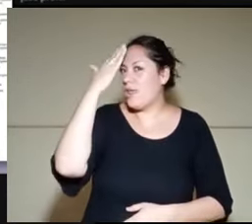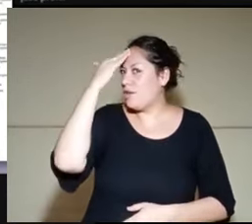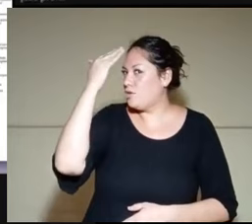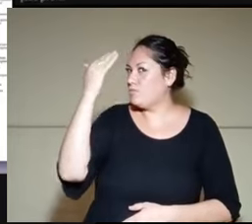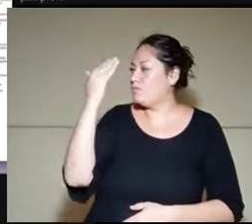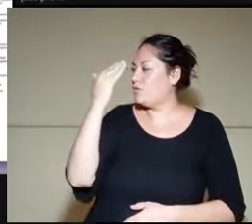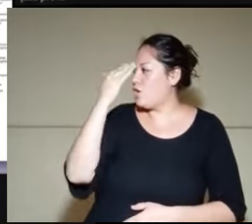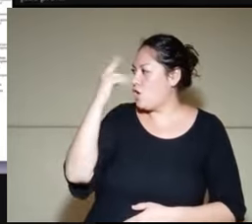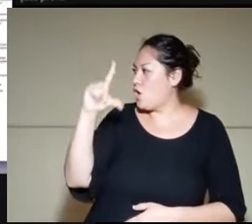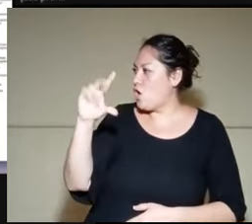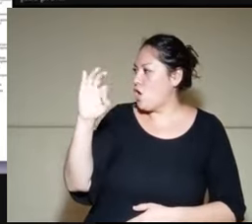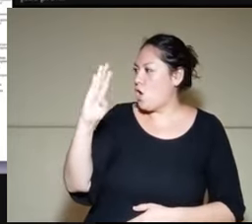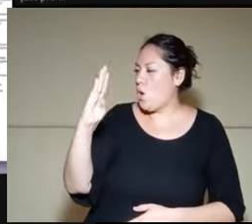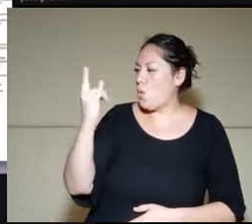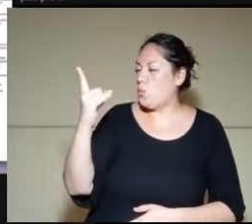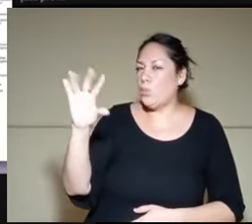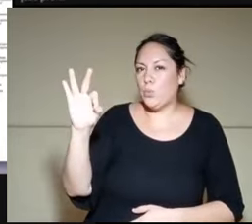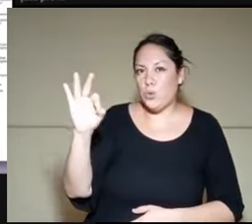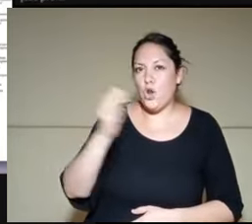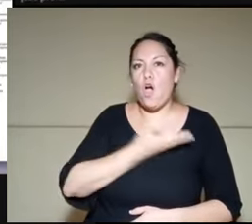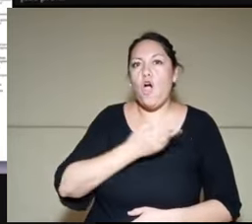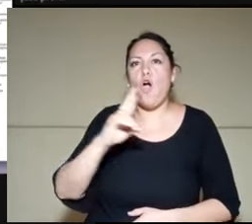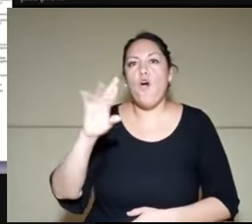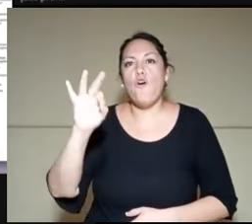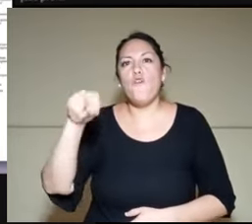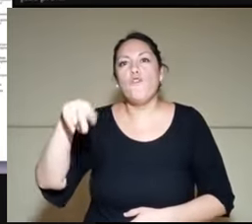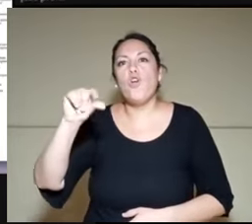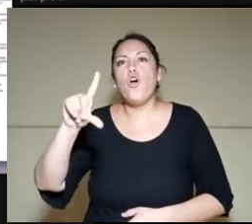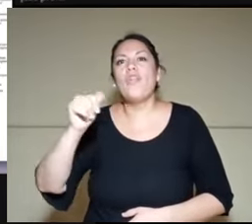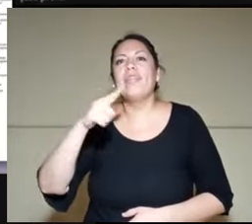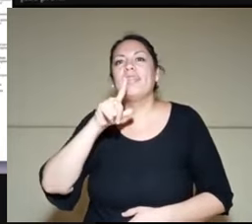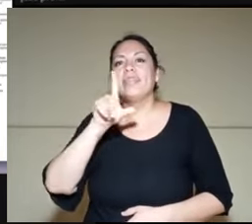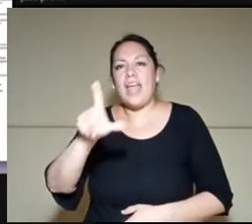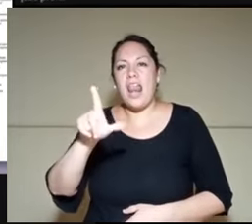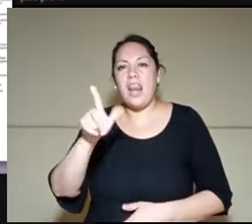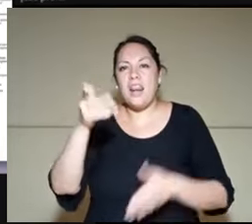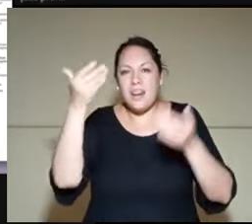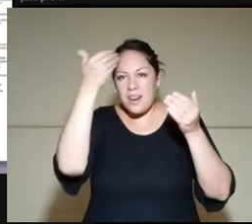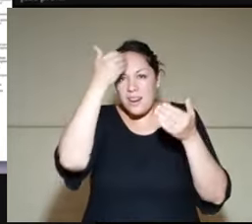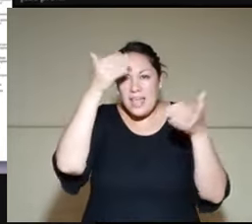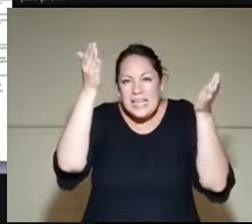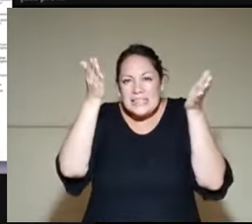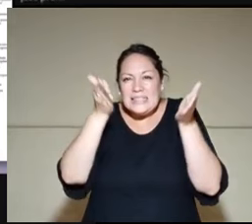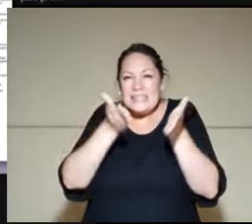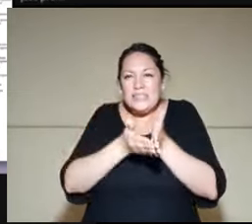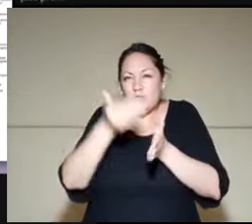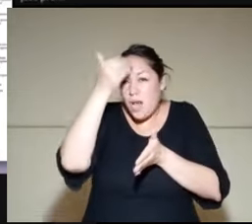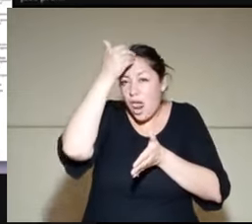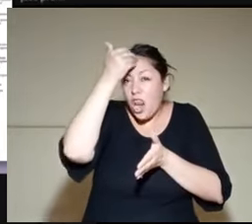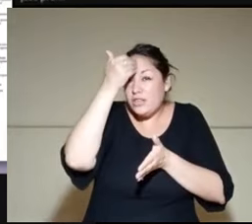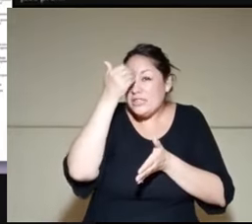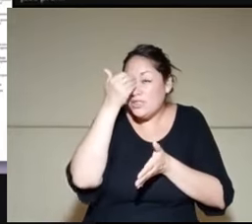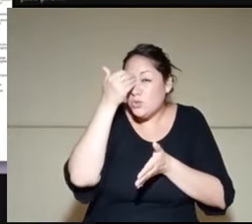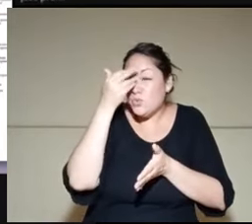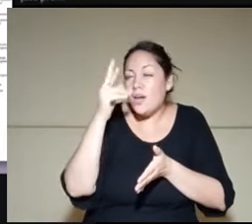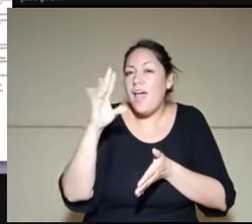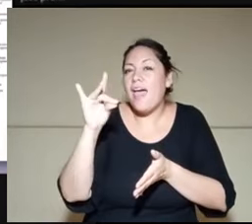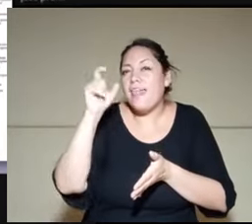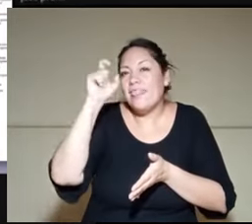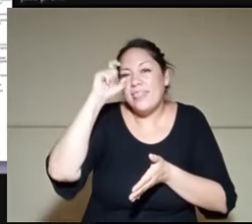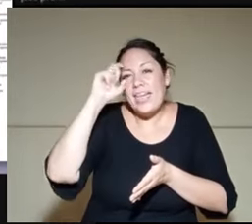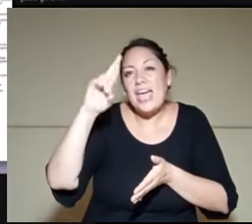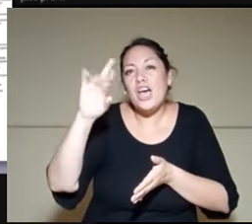frontal. Entonces el lóbulo frontal está marcado por la cisura de Rolando hacia adelante.